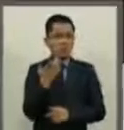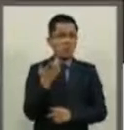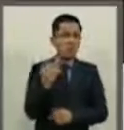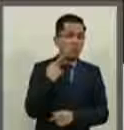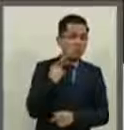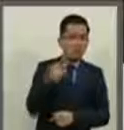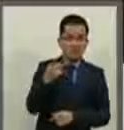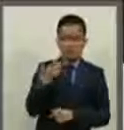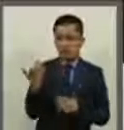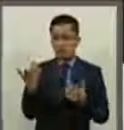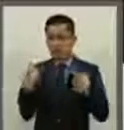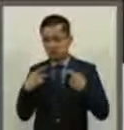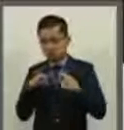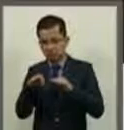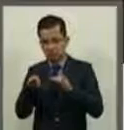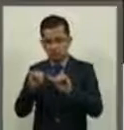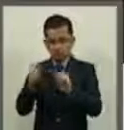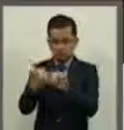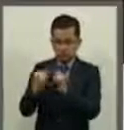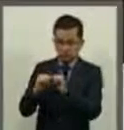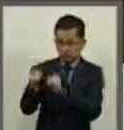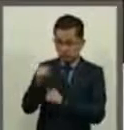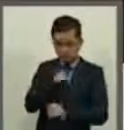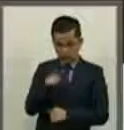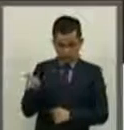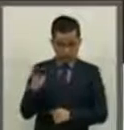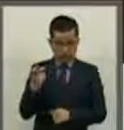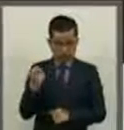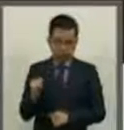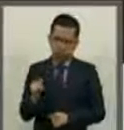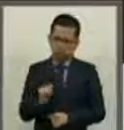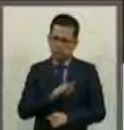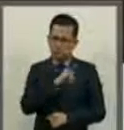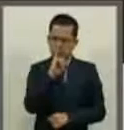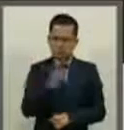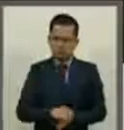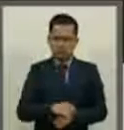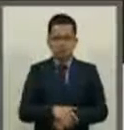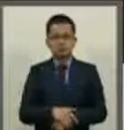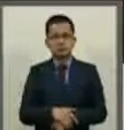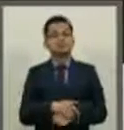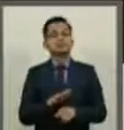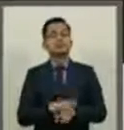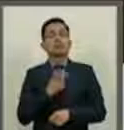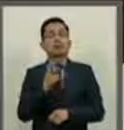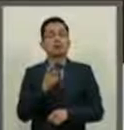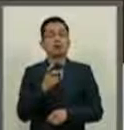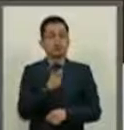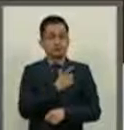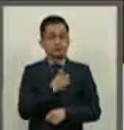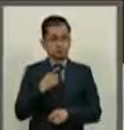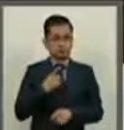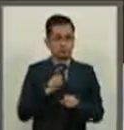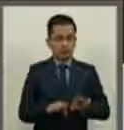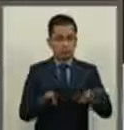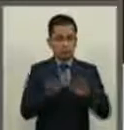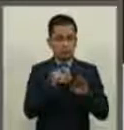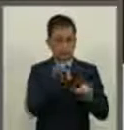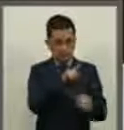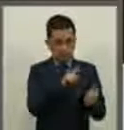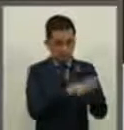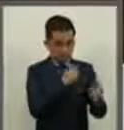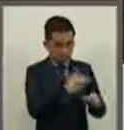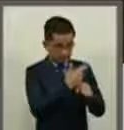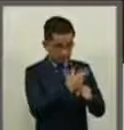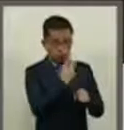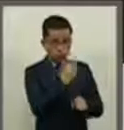activistas, a defensores de derechos humanos. Por ello resulta de suma relevancia que dentro de las facultades de esta Secretaría